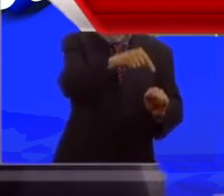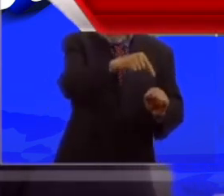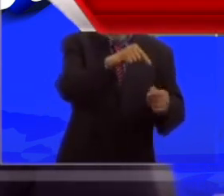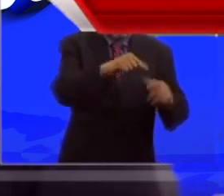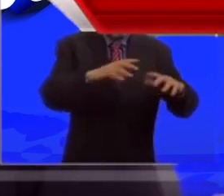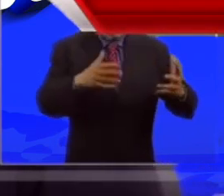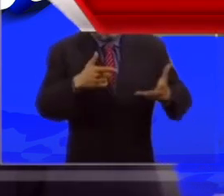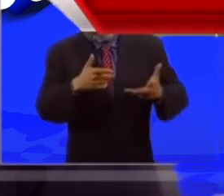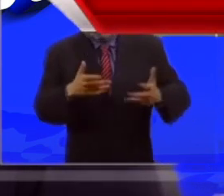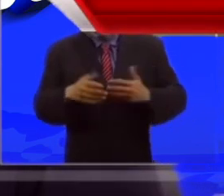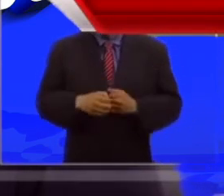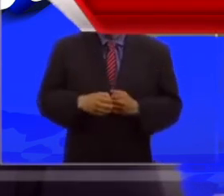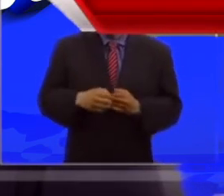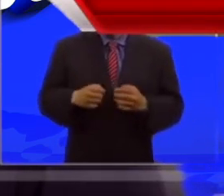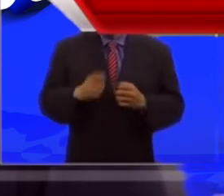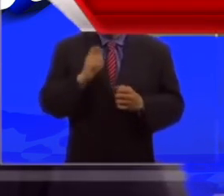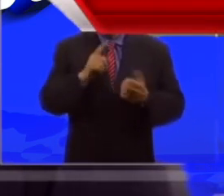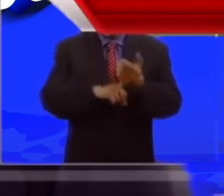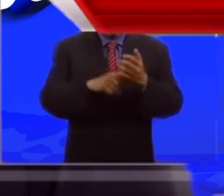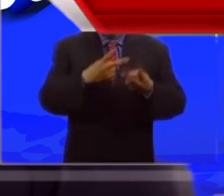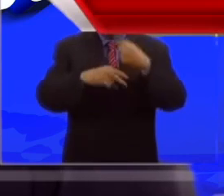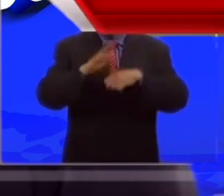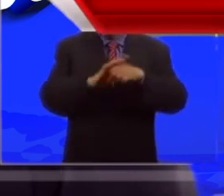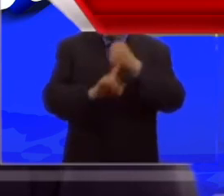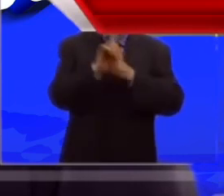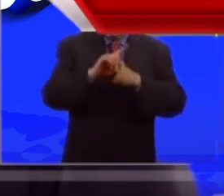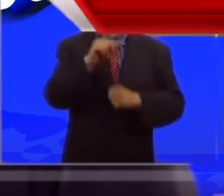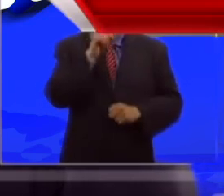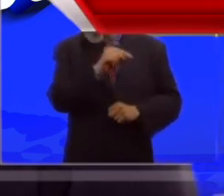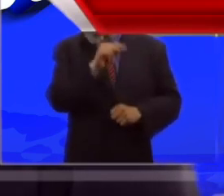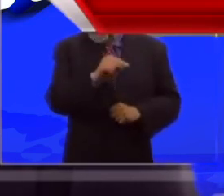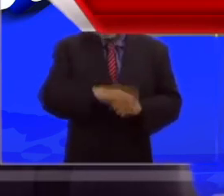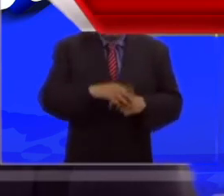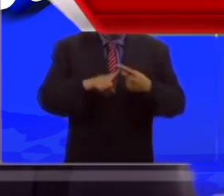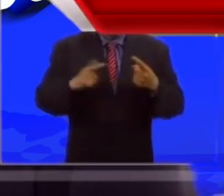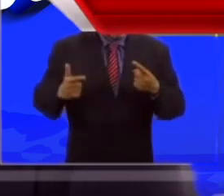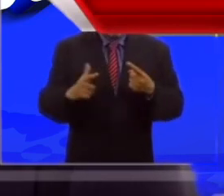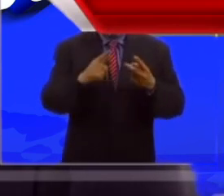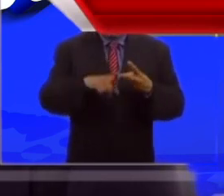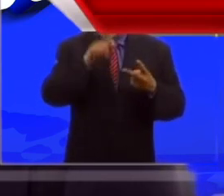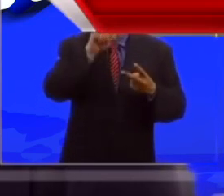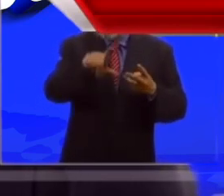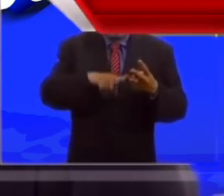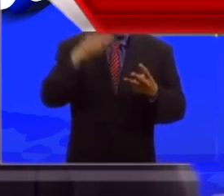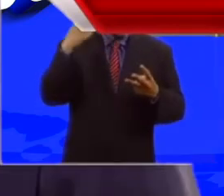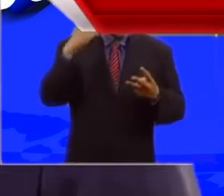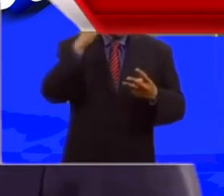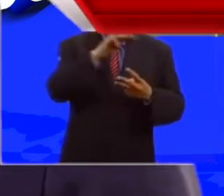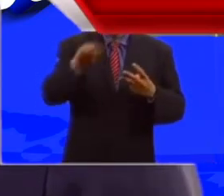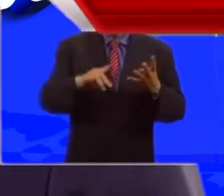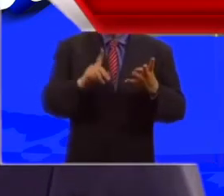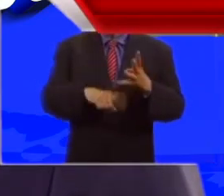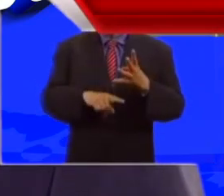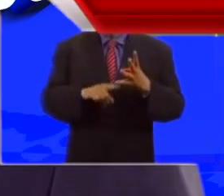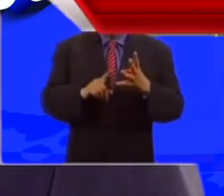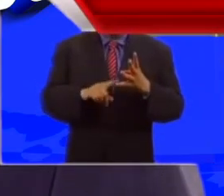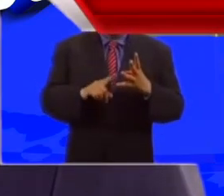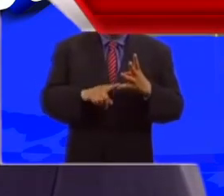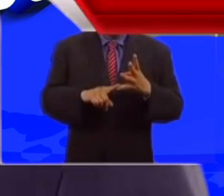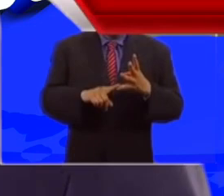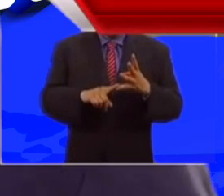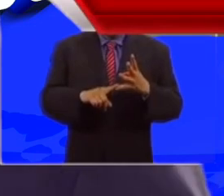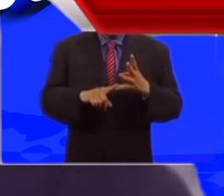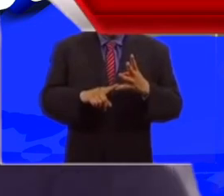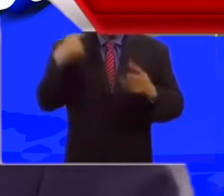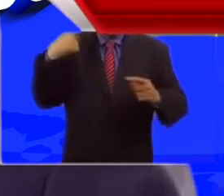hemos tenido más problemas: Guanajuato, Jalisco, Michoacán y